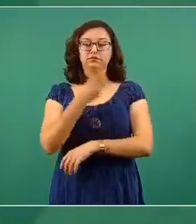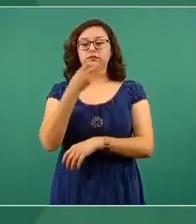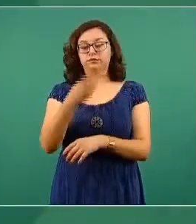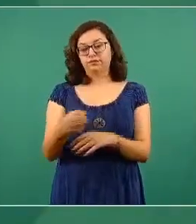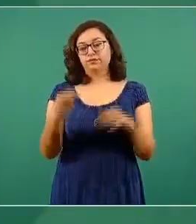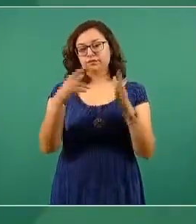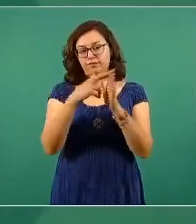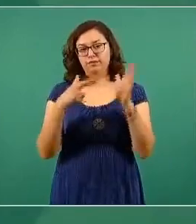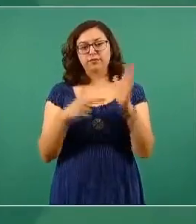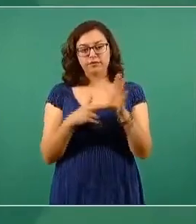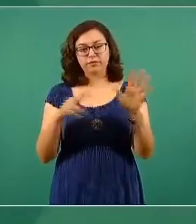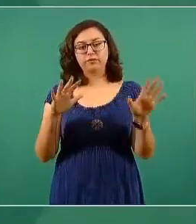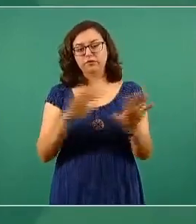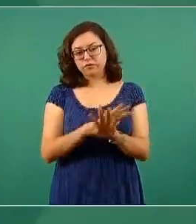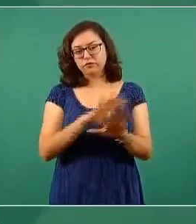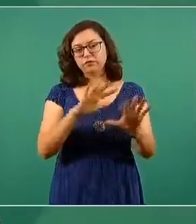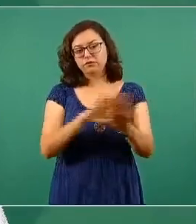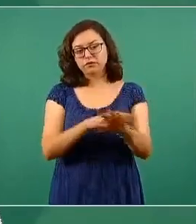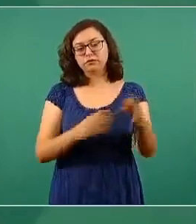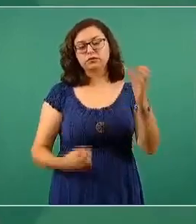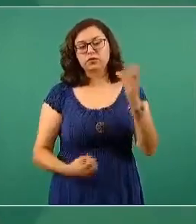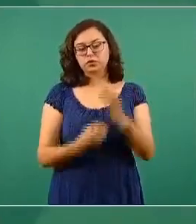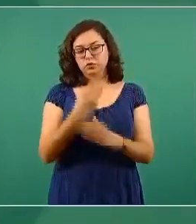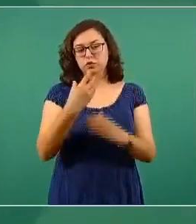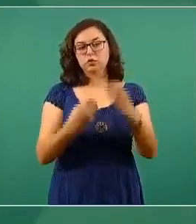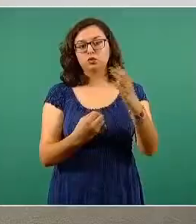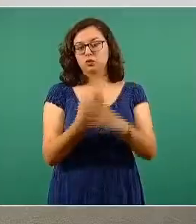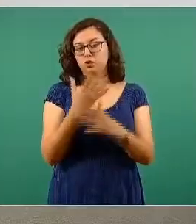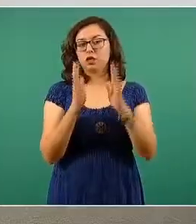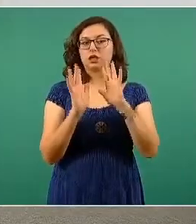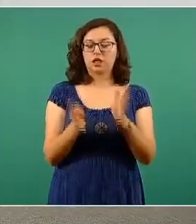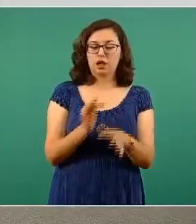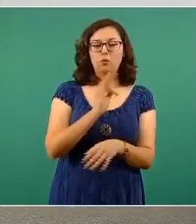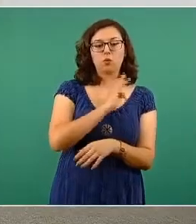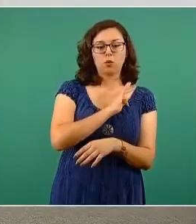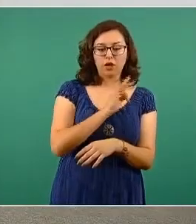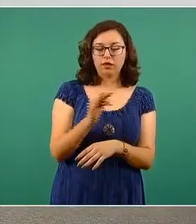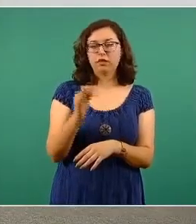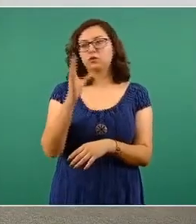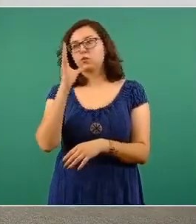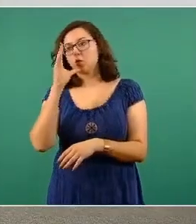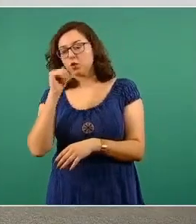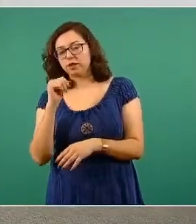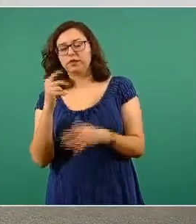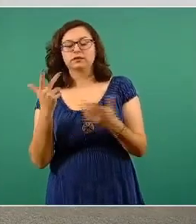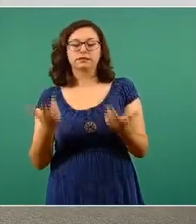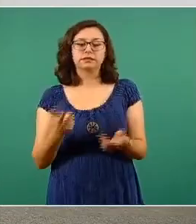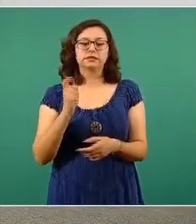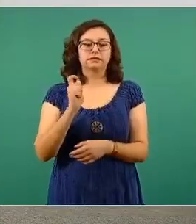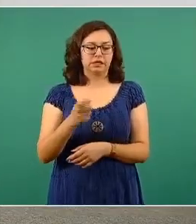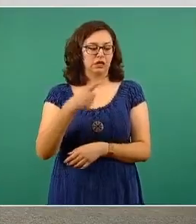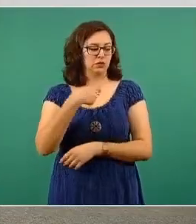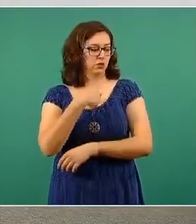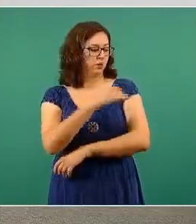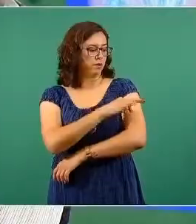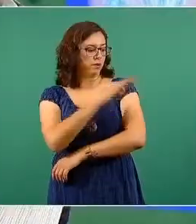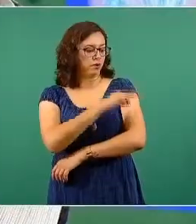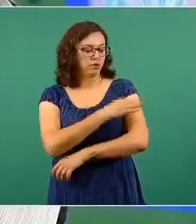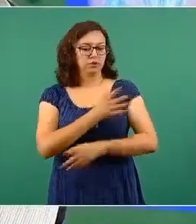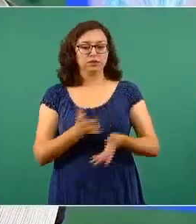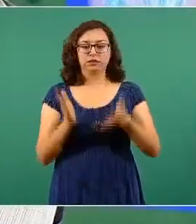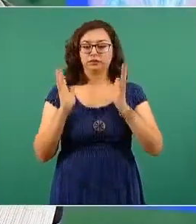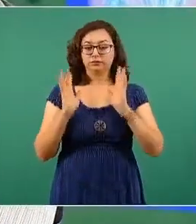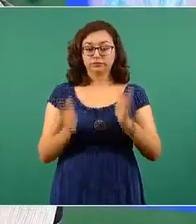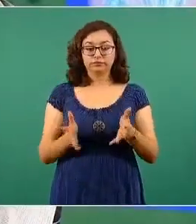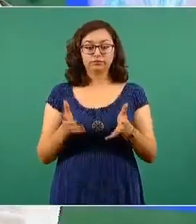actualizando lineamientos muy específicos de qué pueden hacer estas personas vacunadas. Es decir, ya me vacuné, ya estoy protegido, pero además no solo en